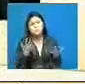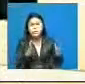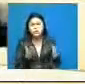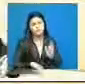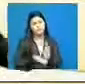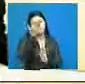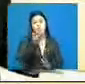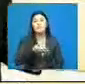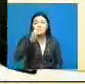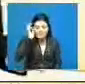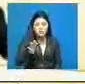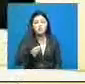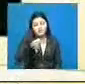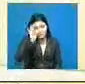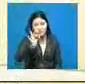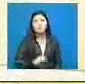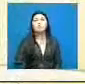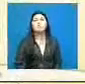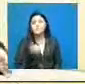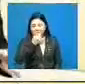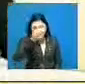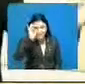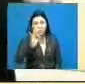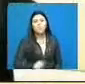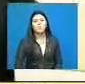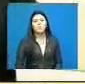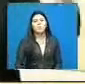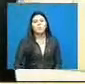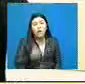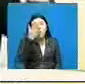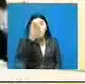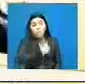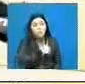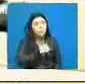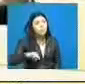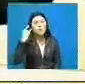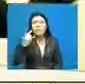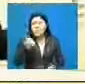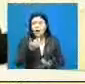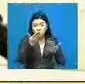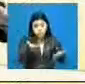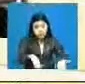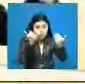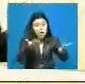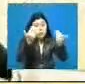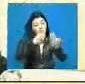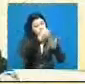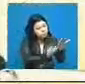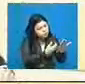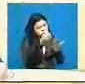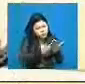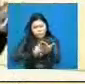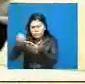Yo le puedo asegurar que si usted tuviera la nobleza de traer todo el extracto y toda la